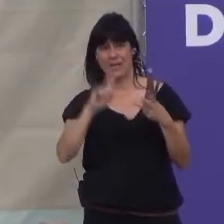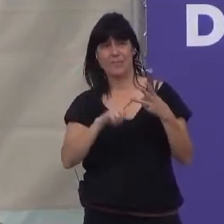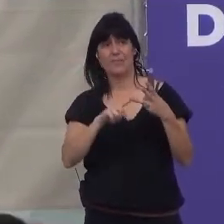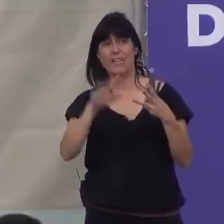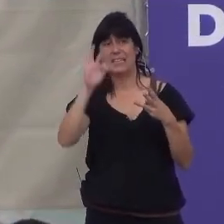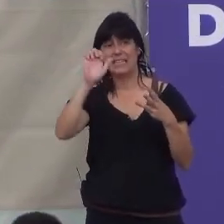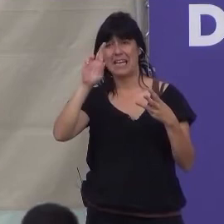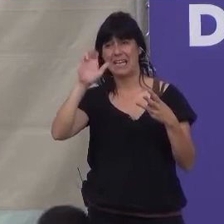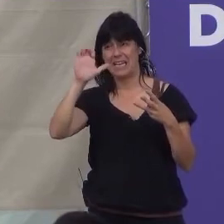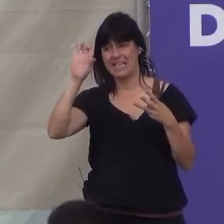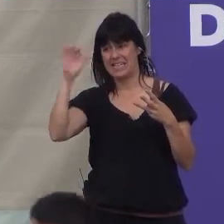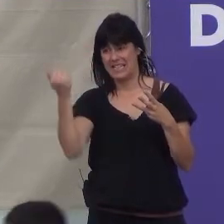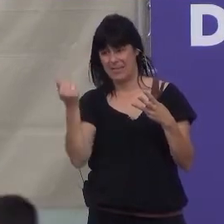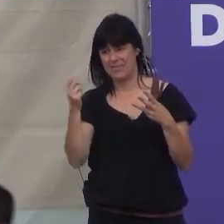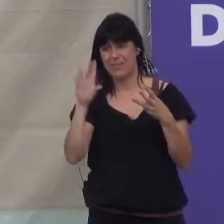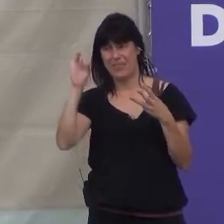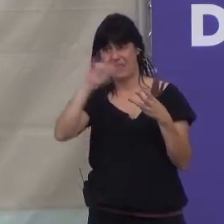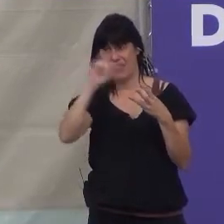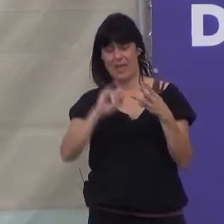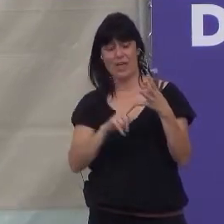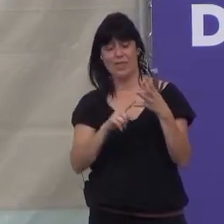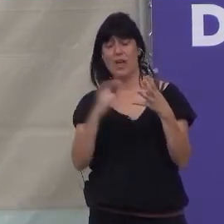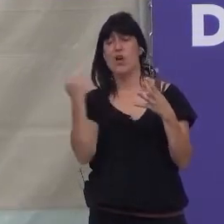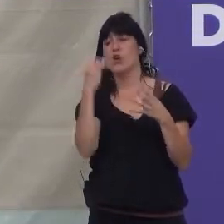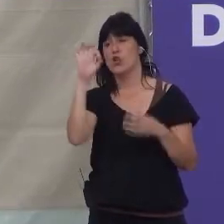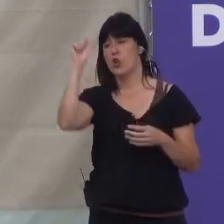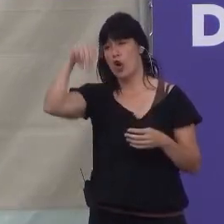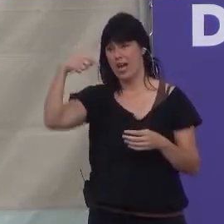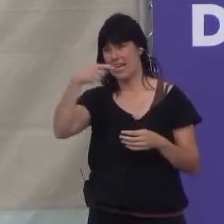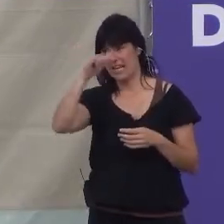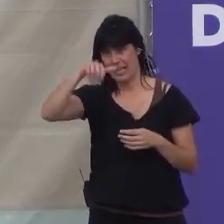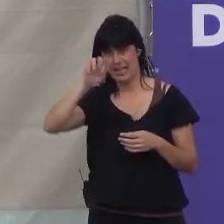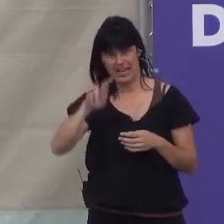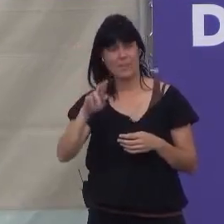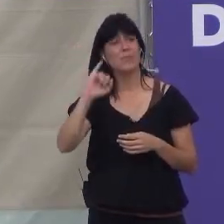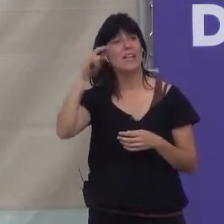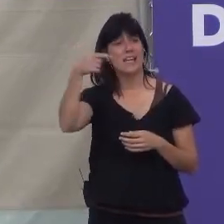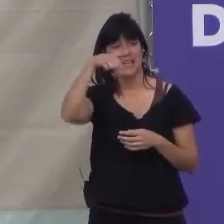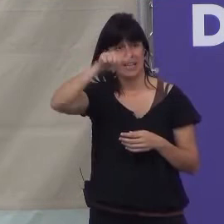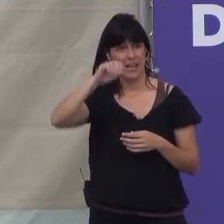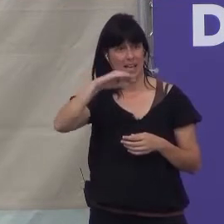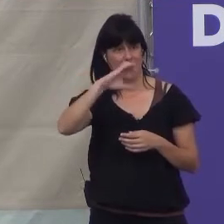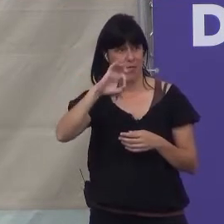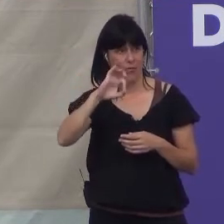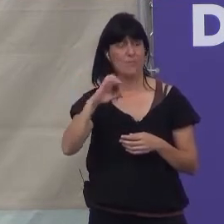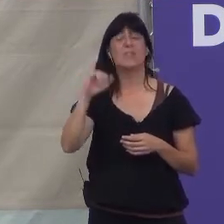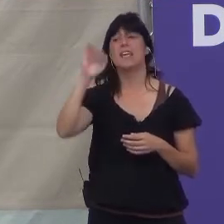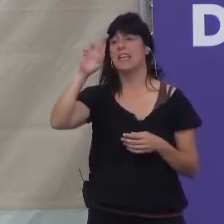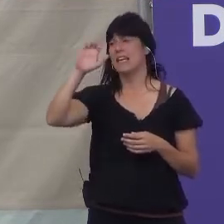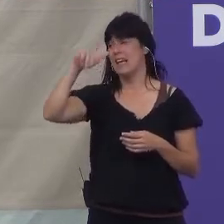Oltra, Belén Gasol, Joan Giner, Ignacio Góngora, Irene